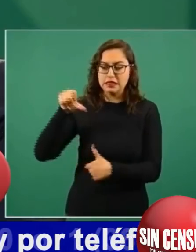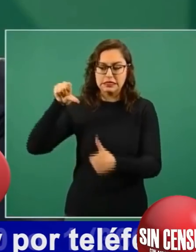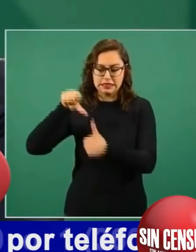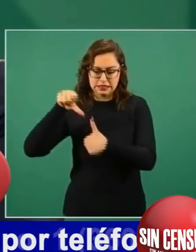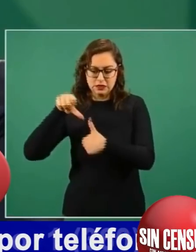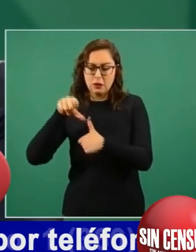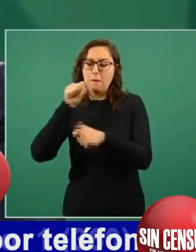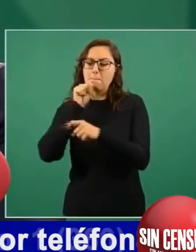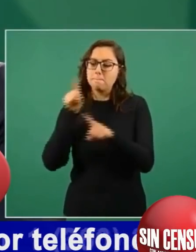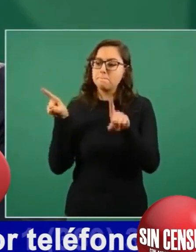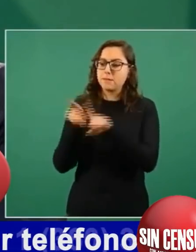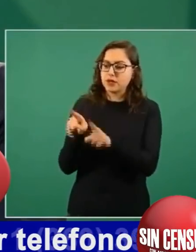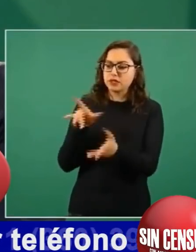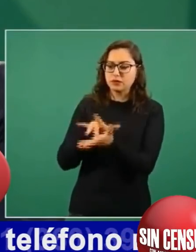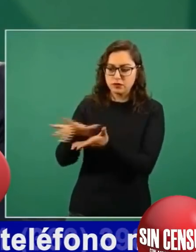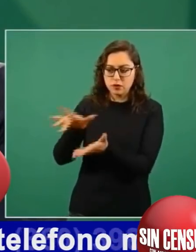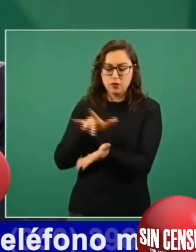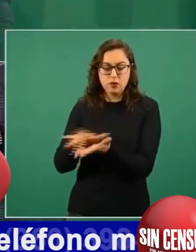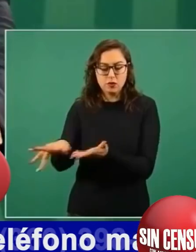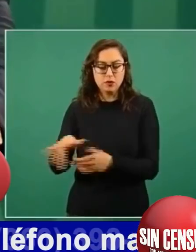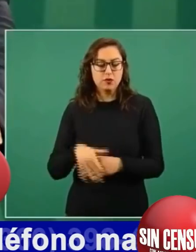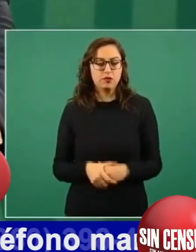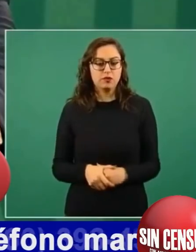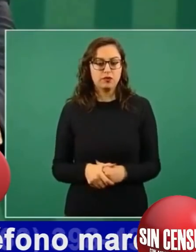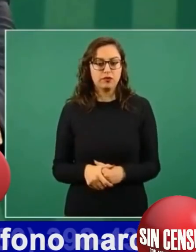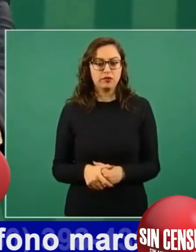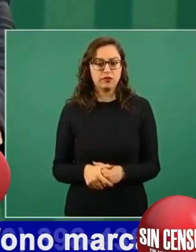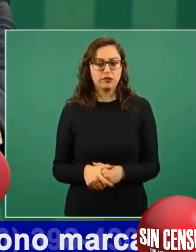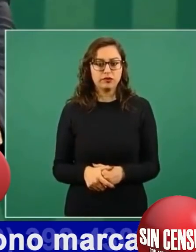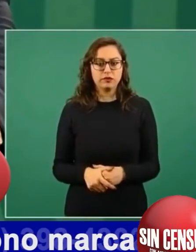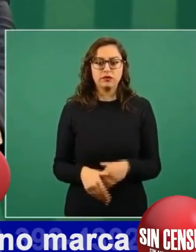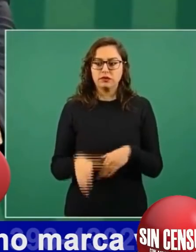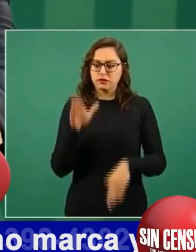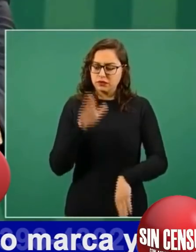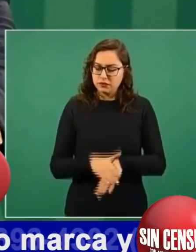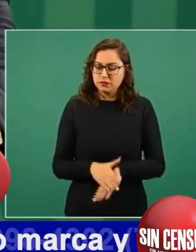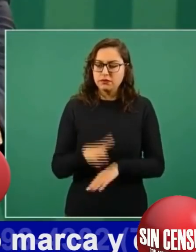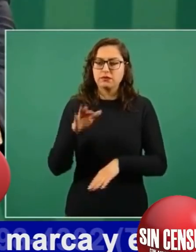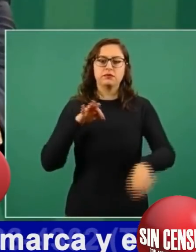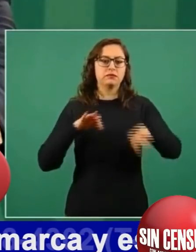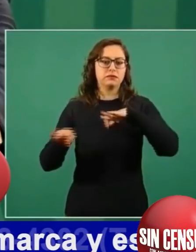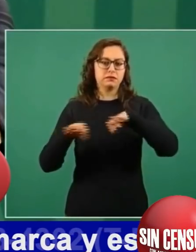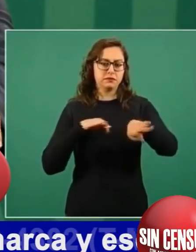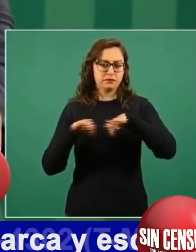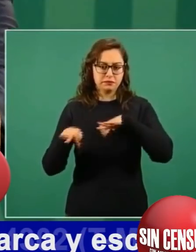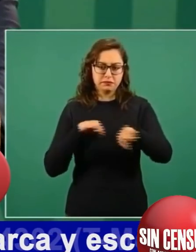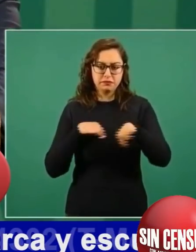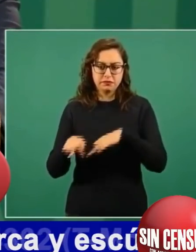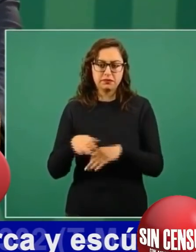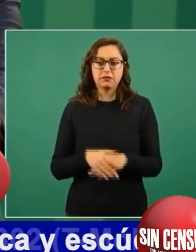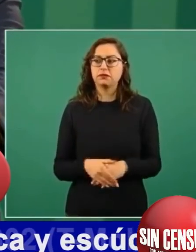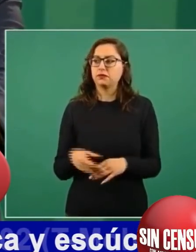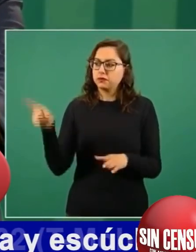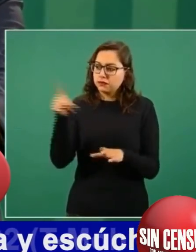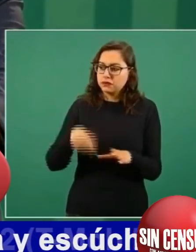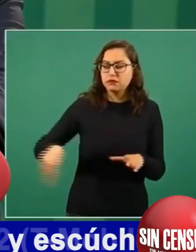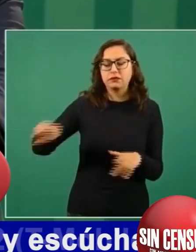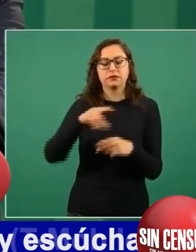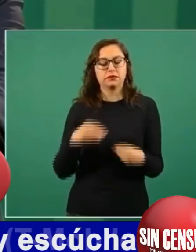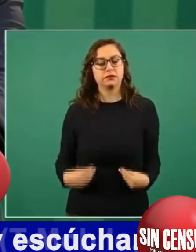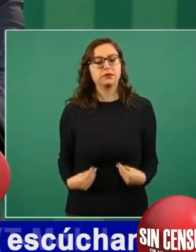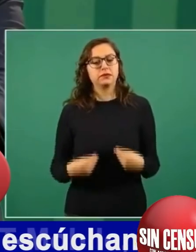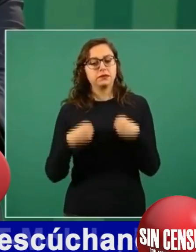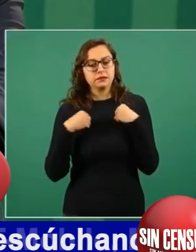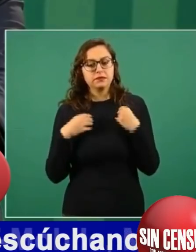que se impulsen actividades productivas, que haya bienestar.